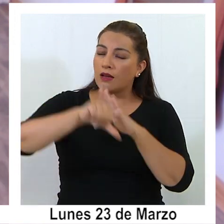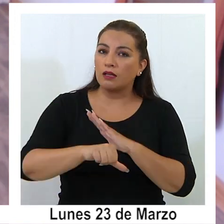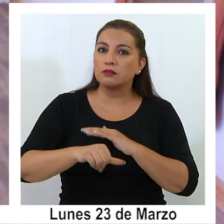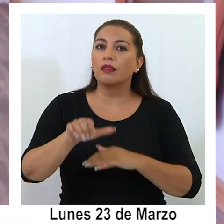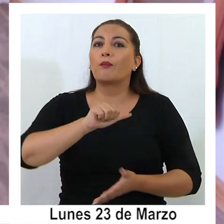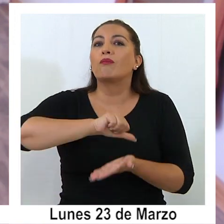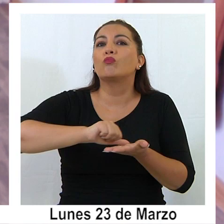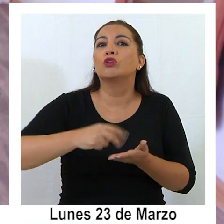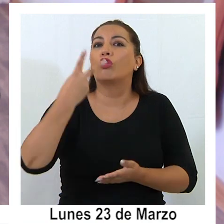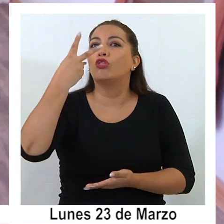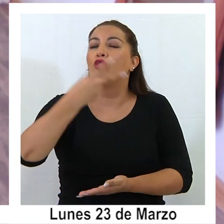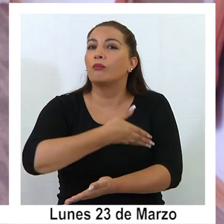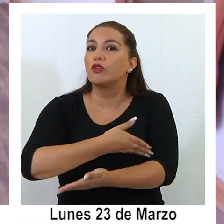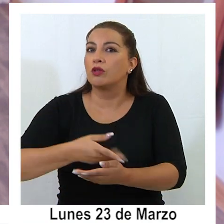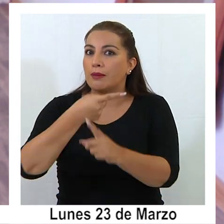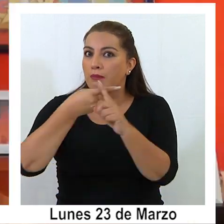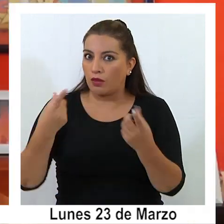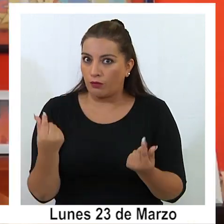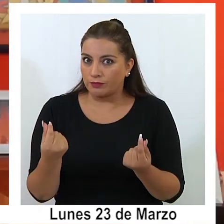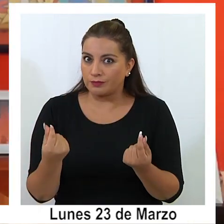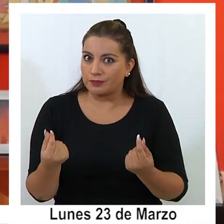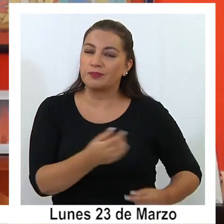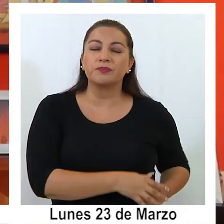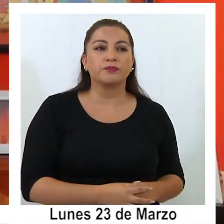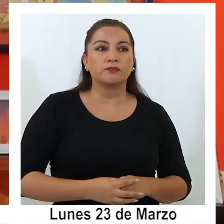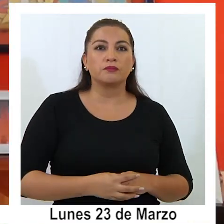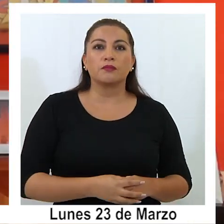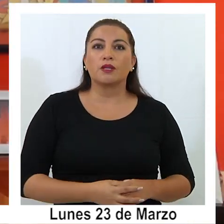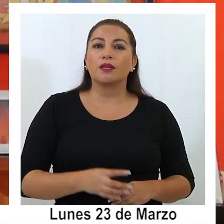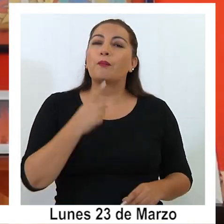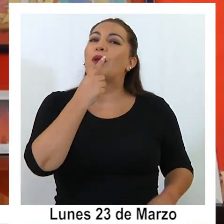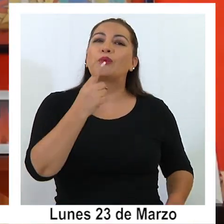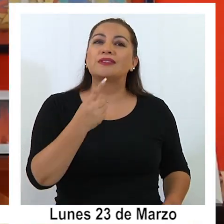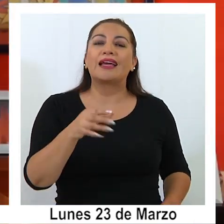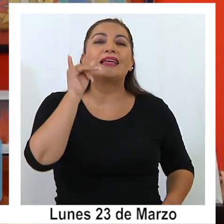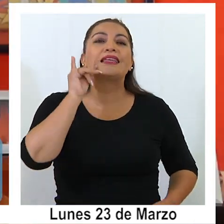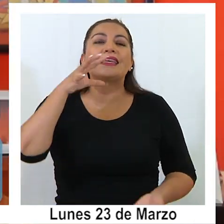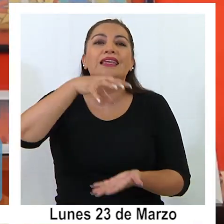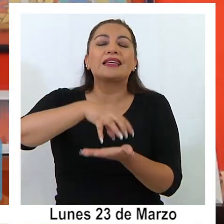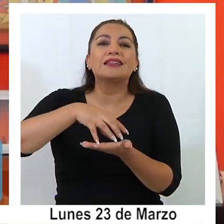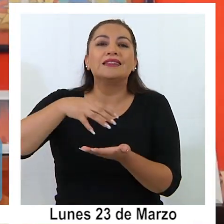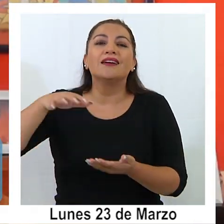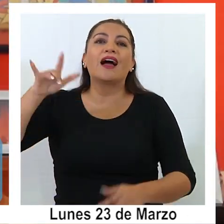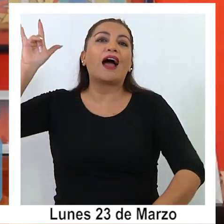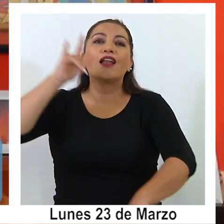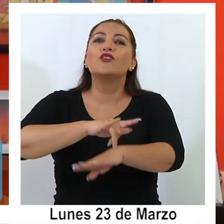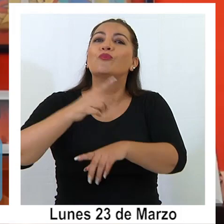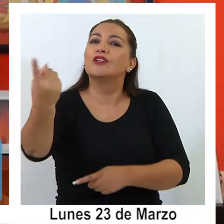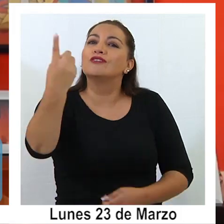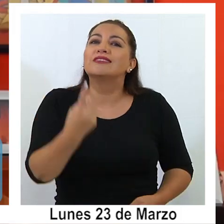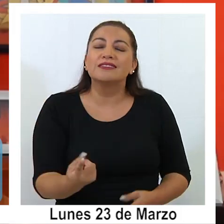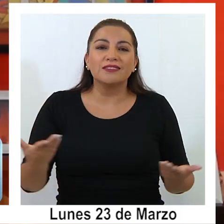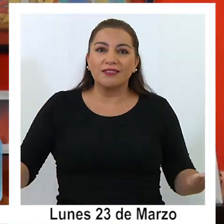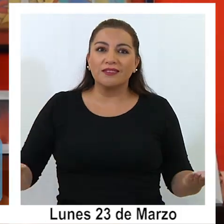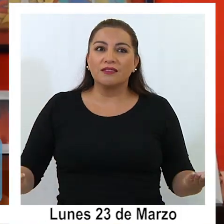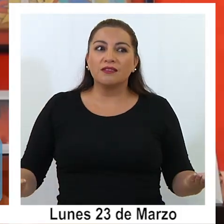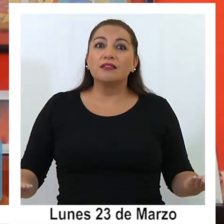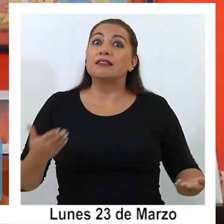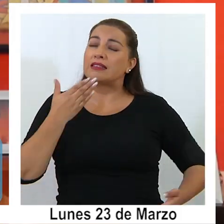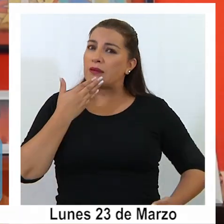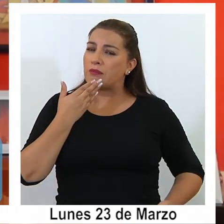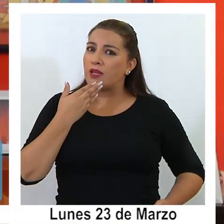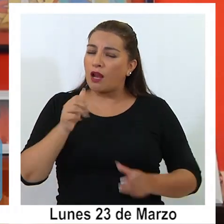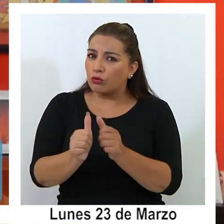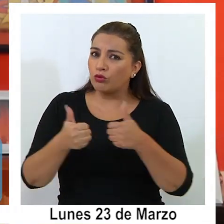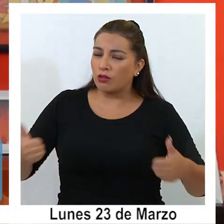existían multas de hasta 2,5 millones de pesos. Y al llegar a nuestra ciudad, al aeropuerto de nuestra ciudad, cuéntanos, ¿cómo fue? ¿Hubo tanto celo también